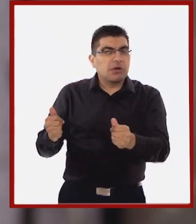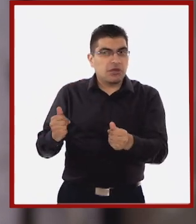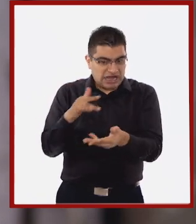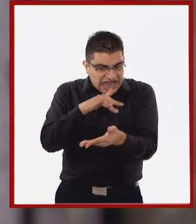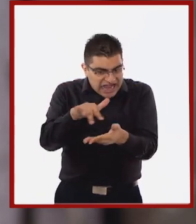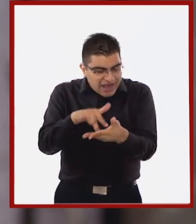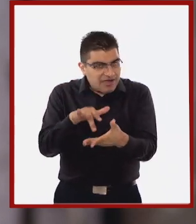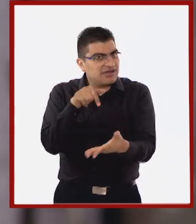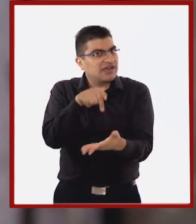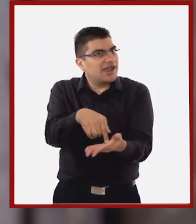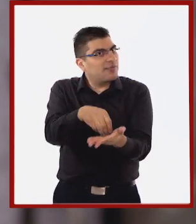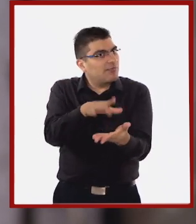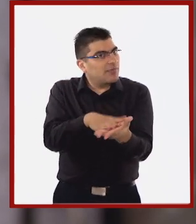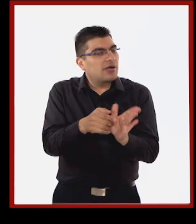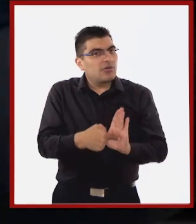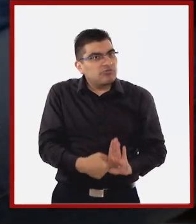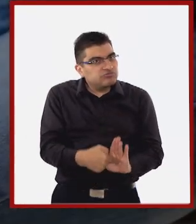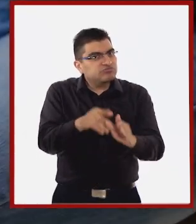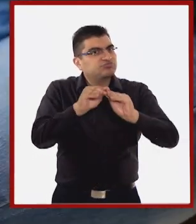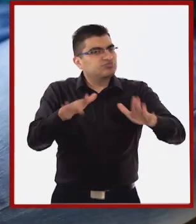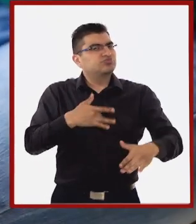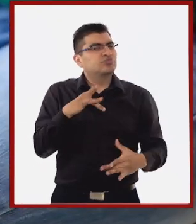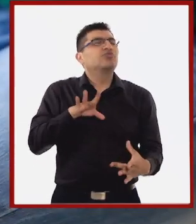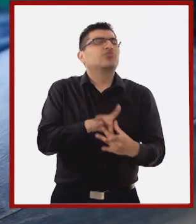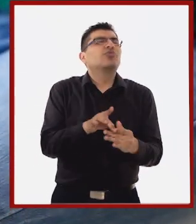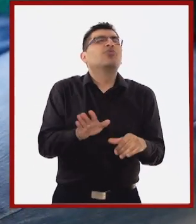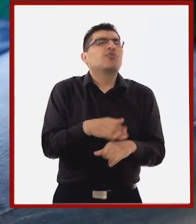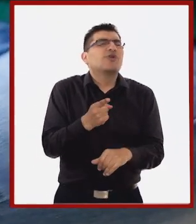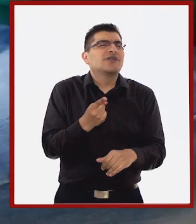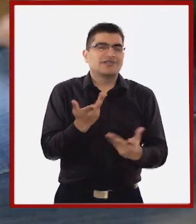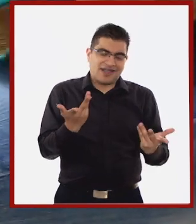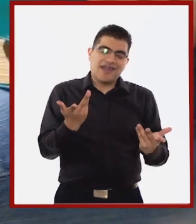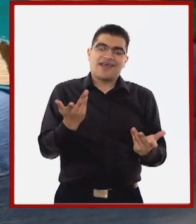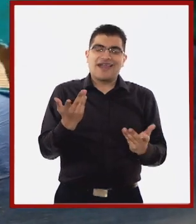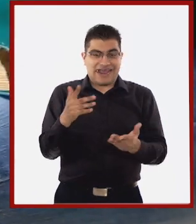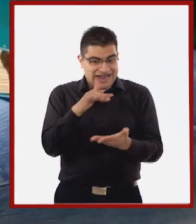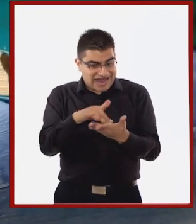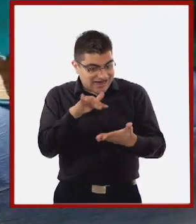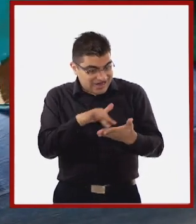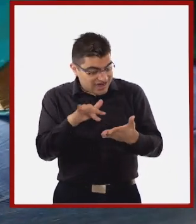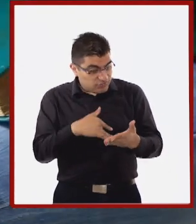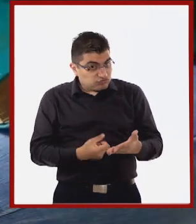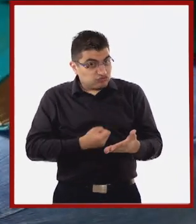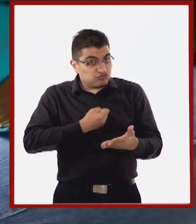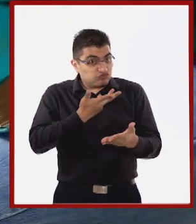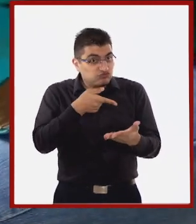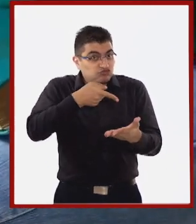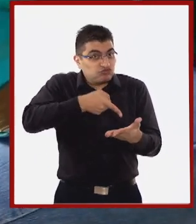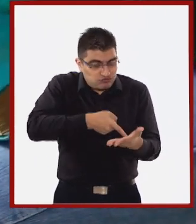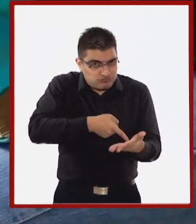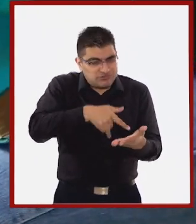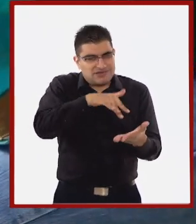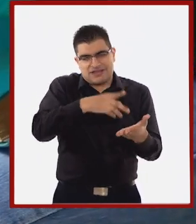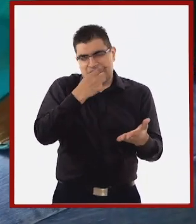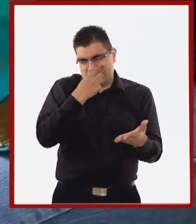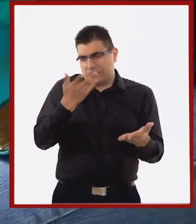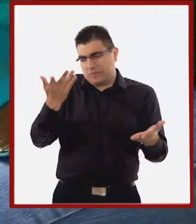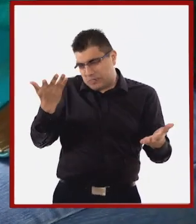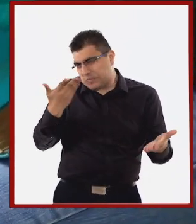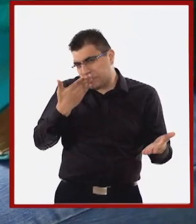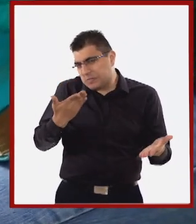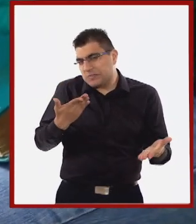una emoción o un sentir? Porque el lenguaje de la poesía no es solamente un puente hacia lo emotivo, sino es lo emotivo. Es